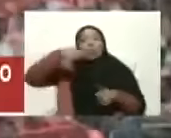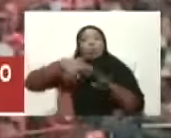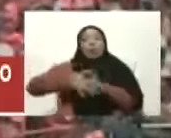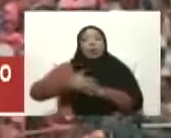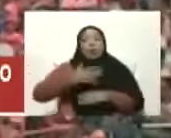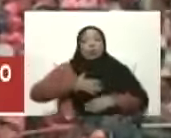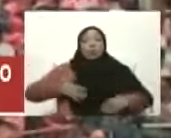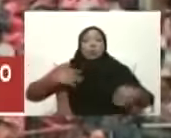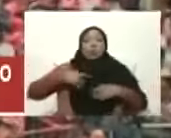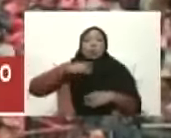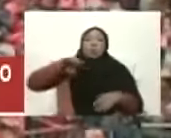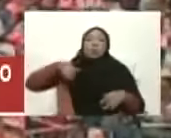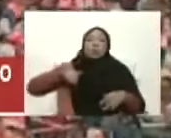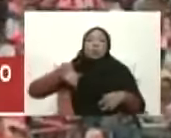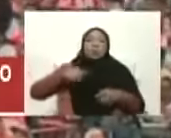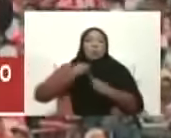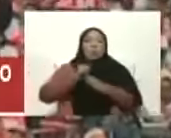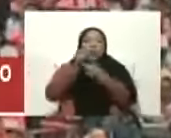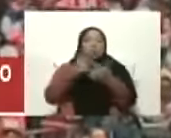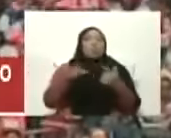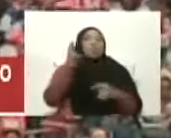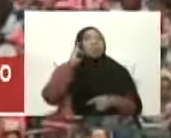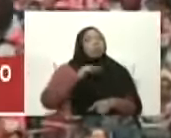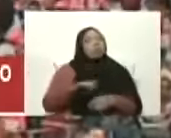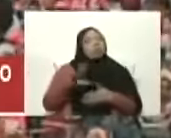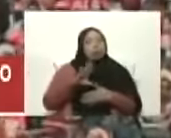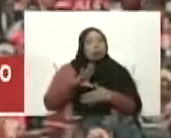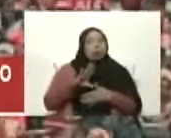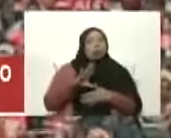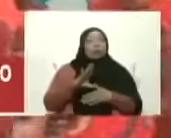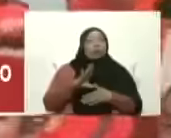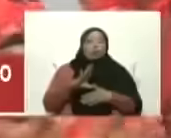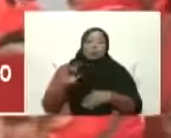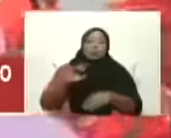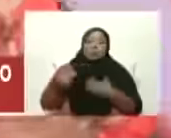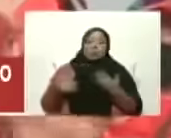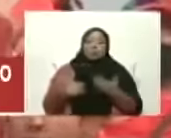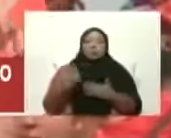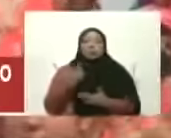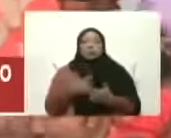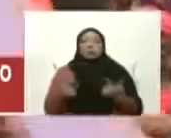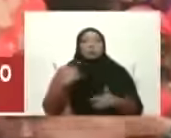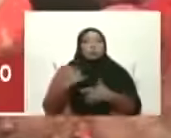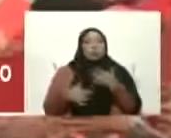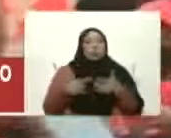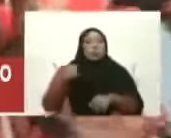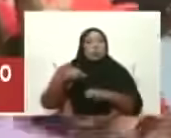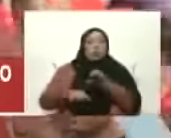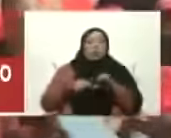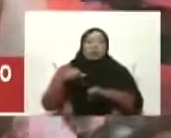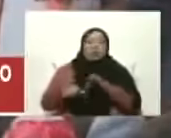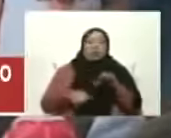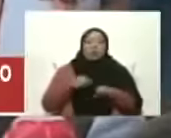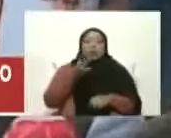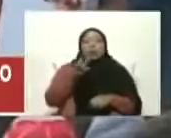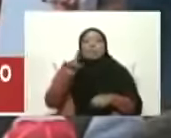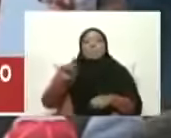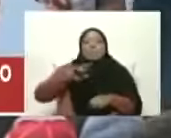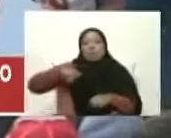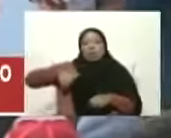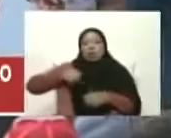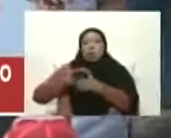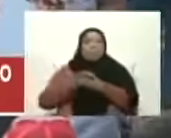dignos herederos del libertador de América y del libertador del siglo XXI, nuestro